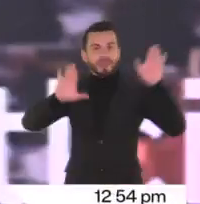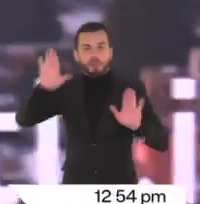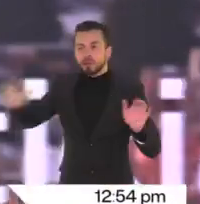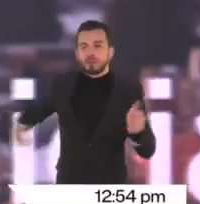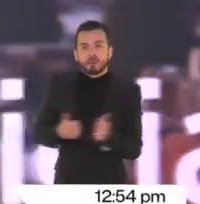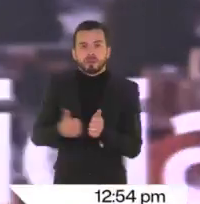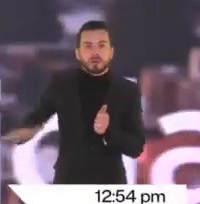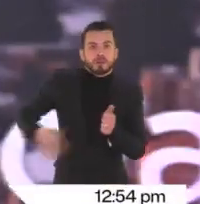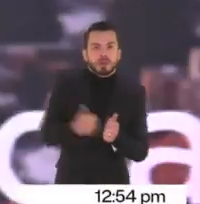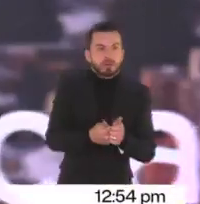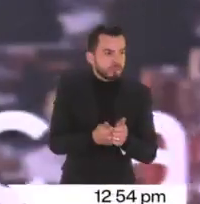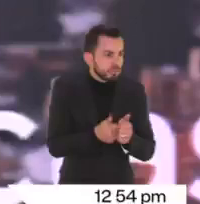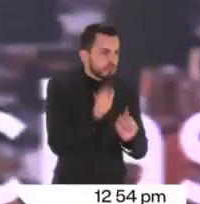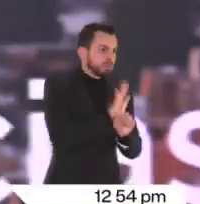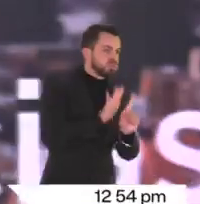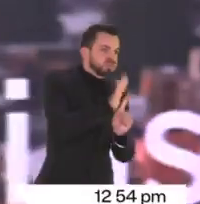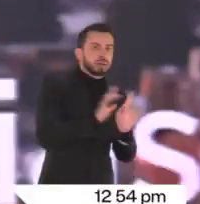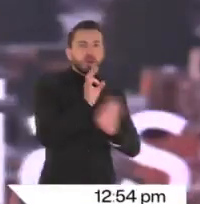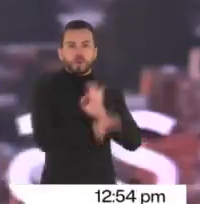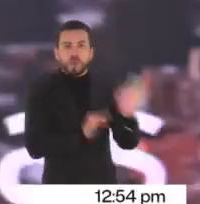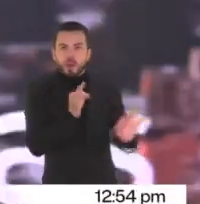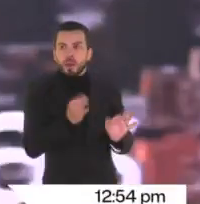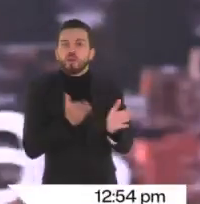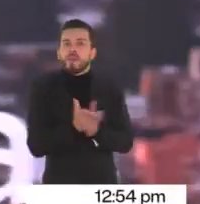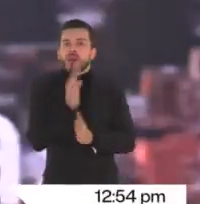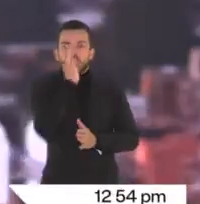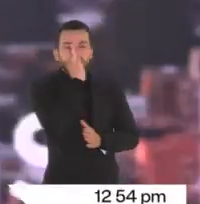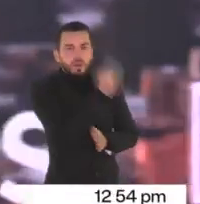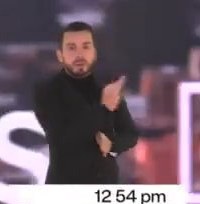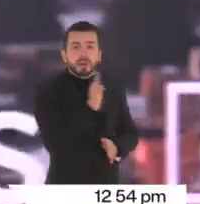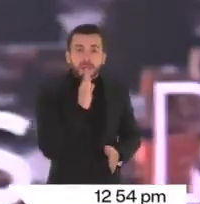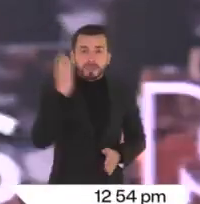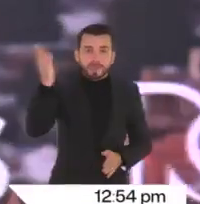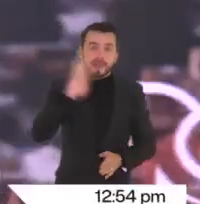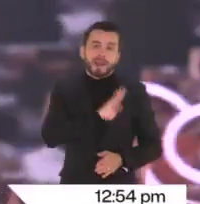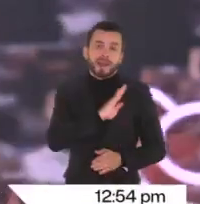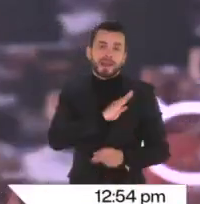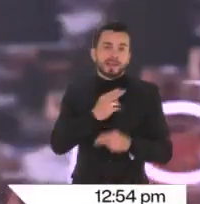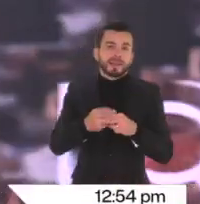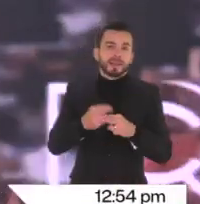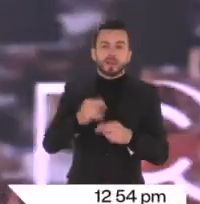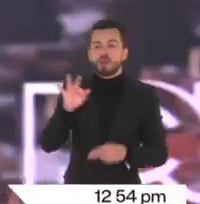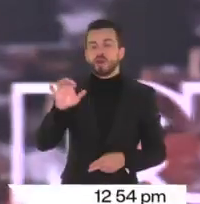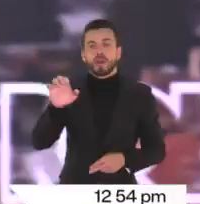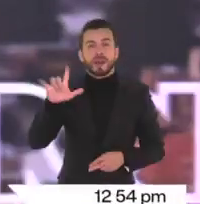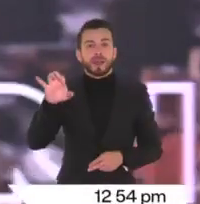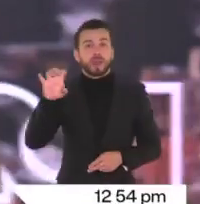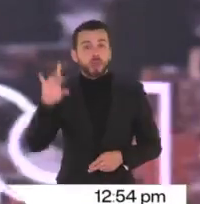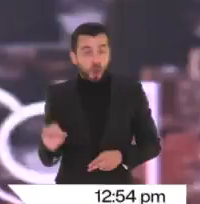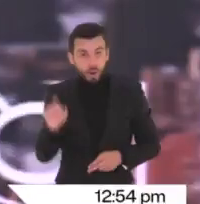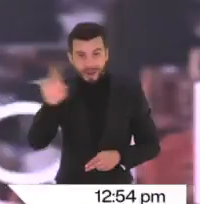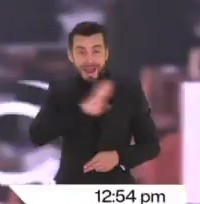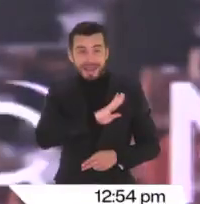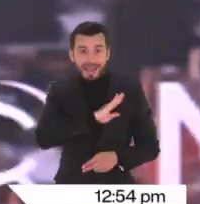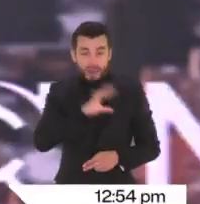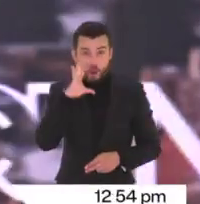recibiendo amenazas constantes. Pues bien, uno de los amenazados es el alcalde de Toledo, que ahora asegura no